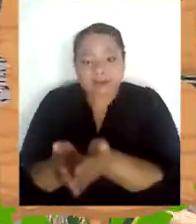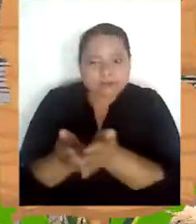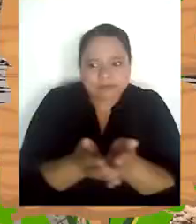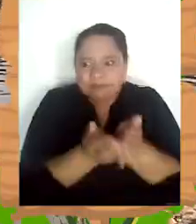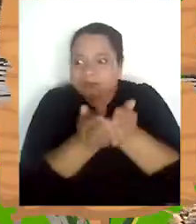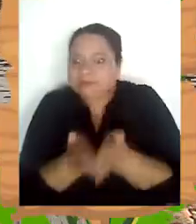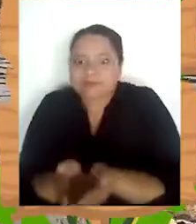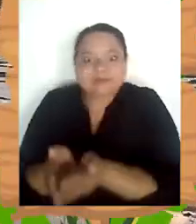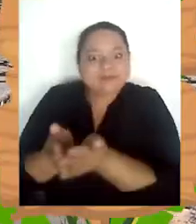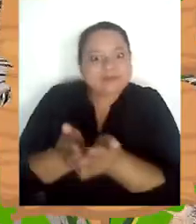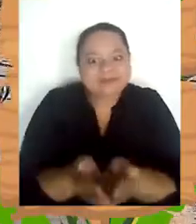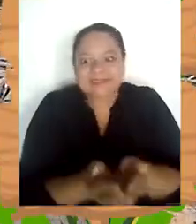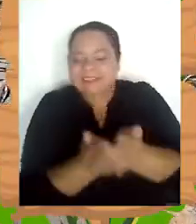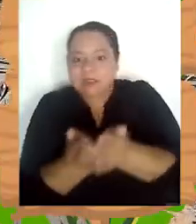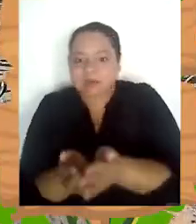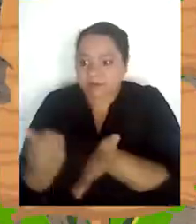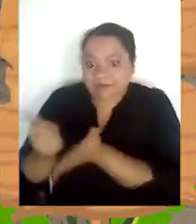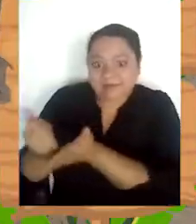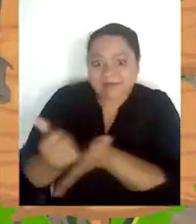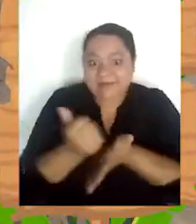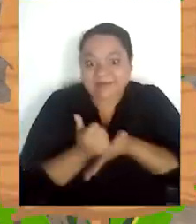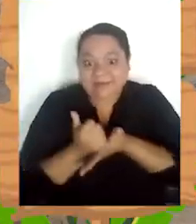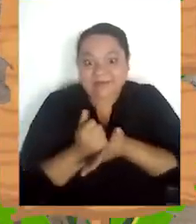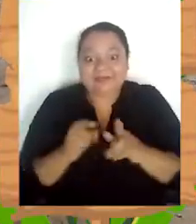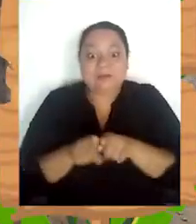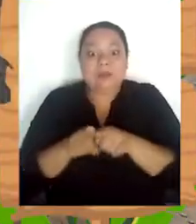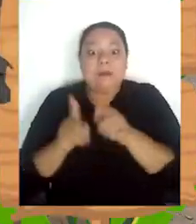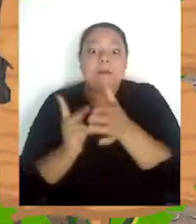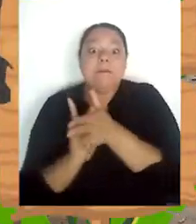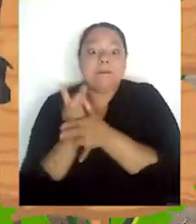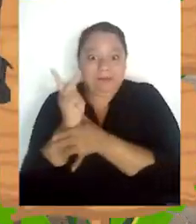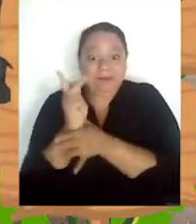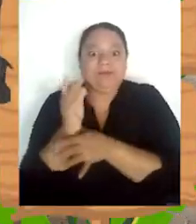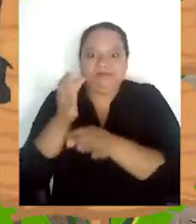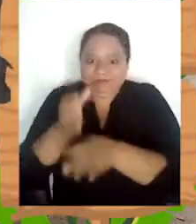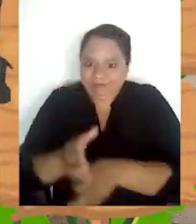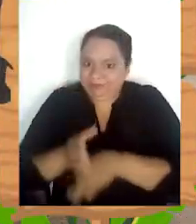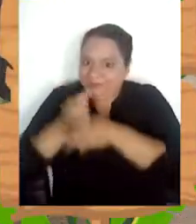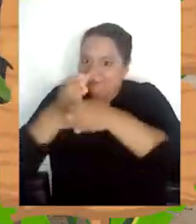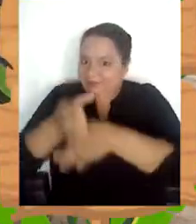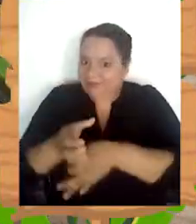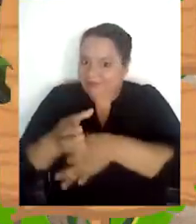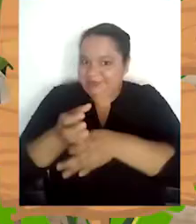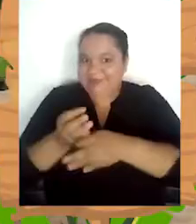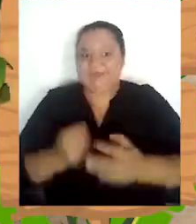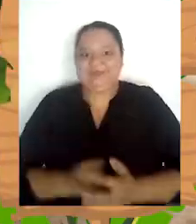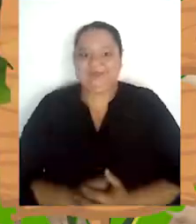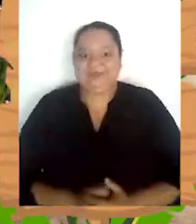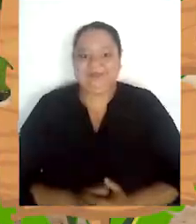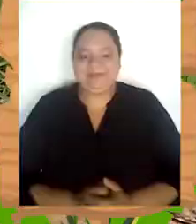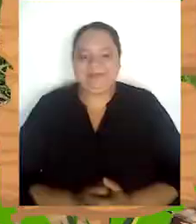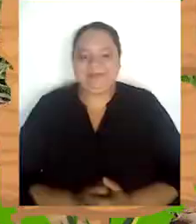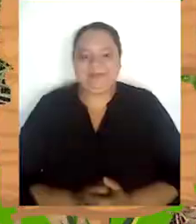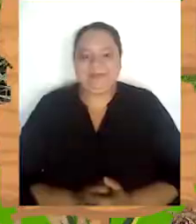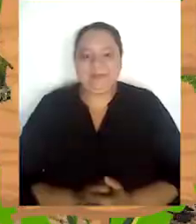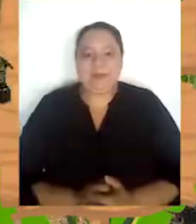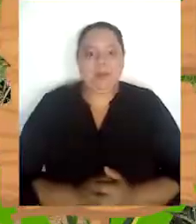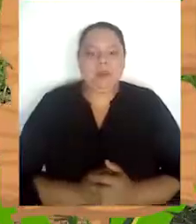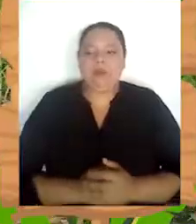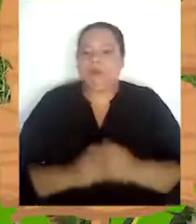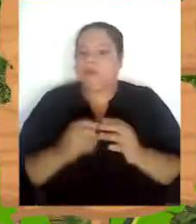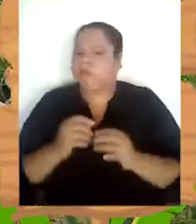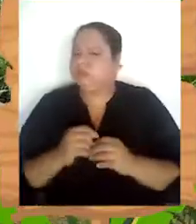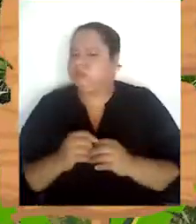de pesca y colaborar con los cuidados de los siervos en nuestras casas. Más que